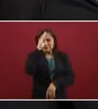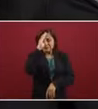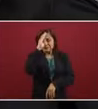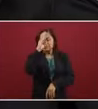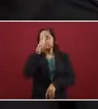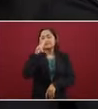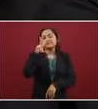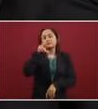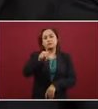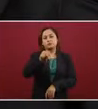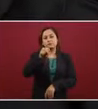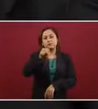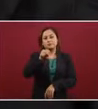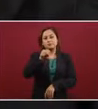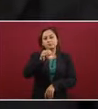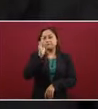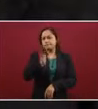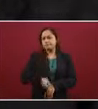Y